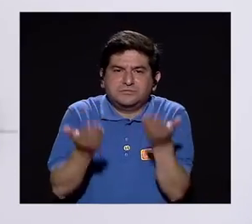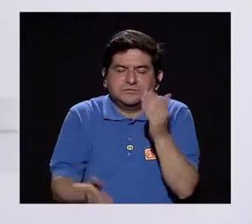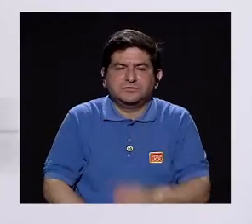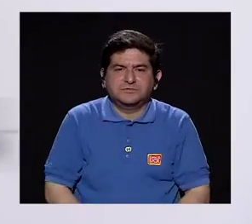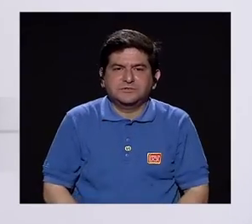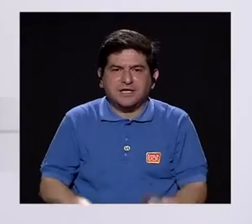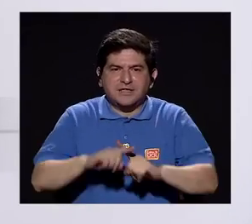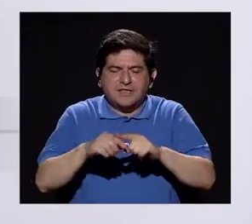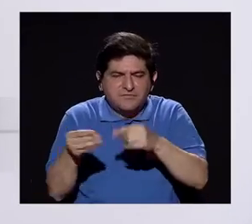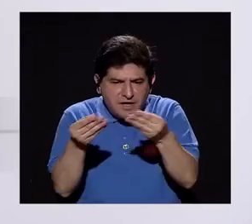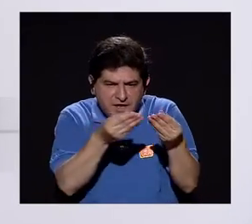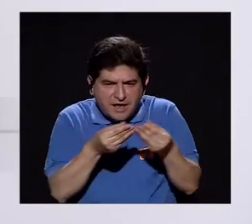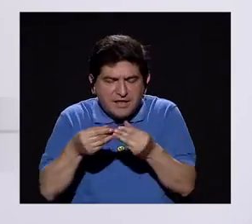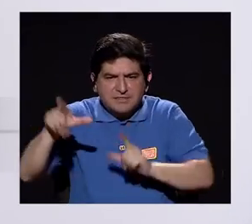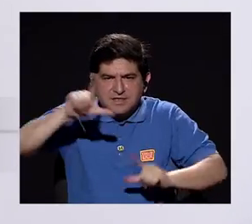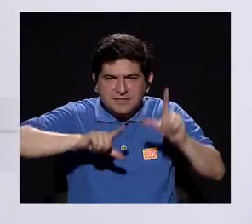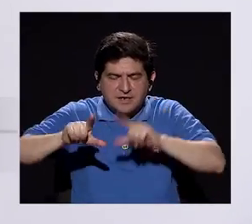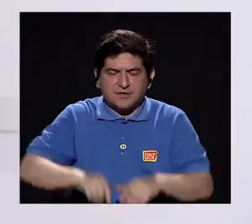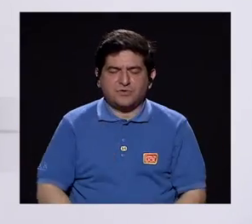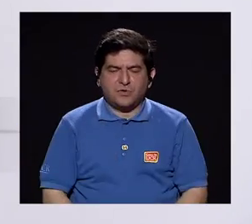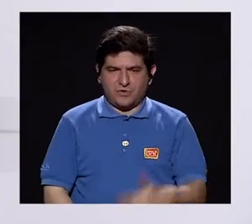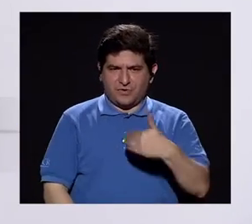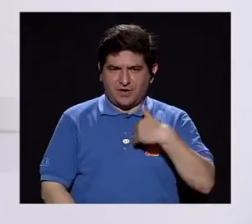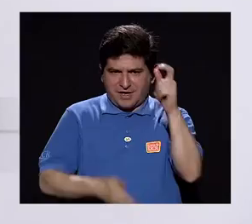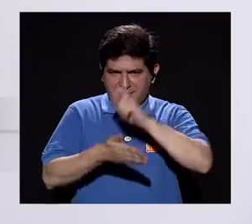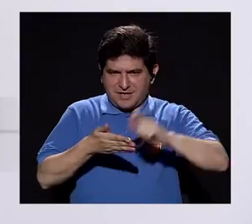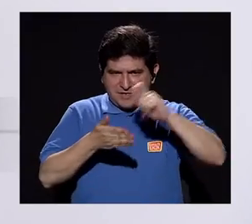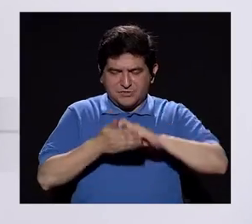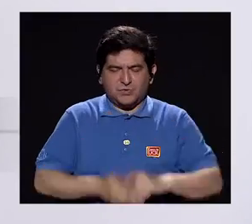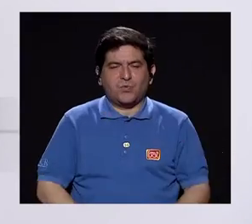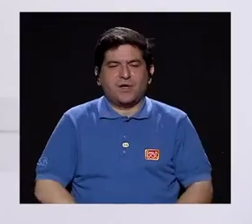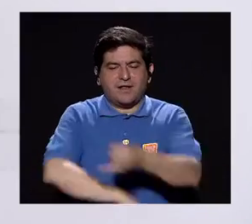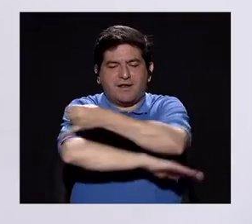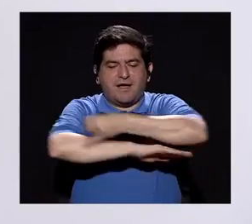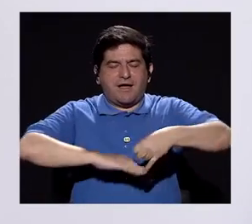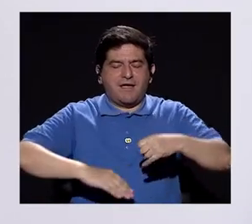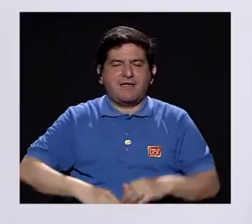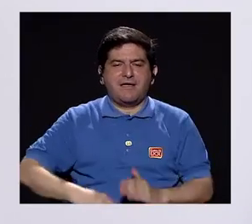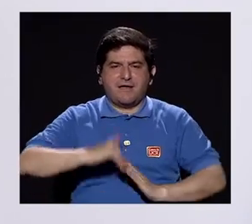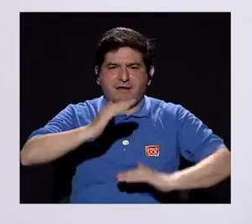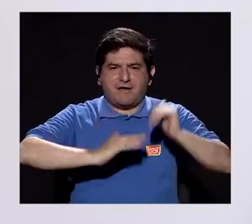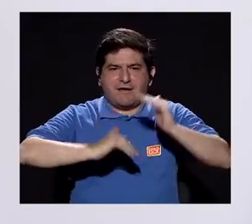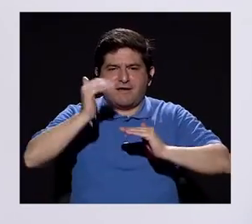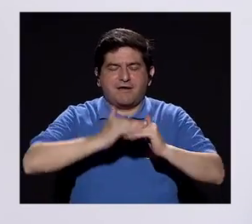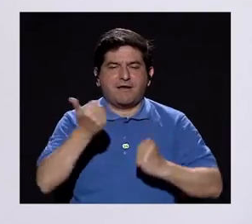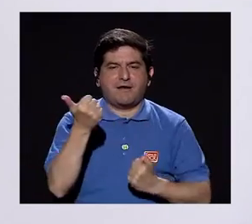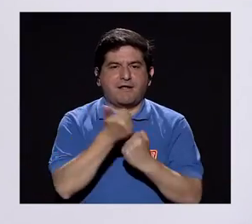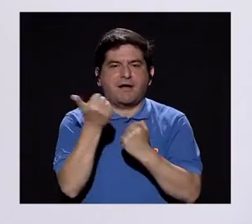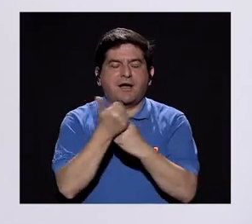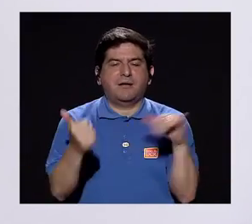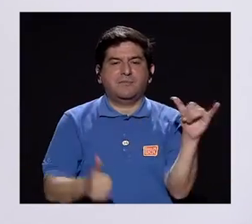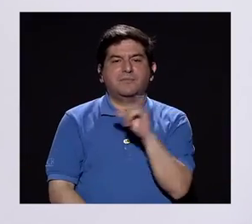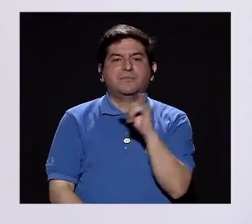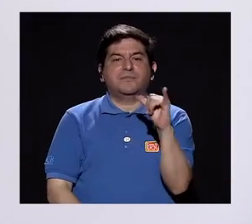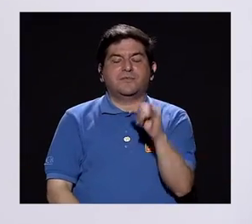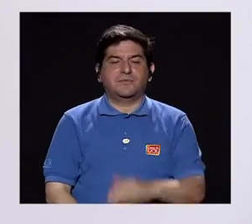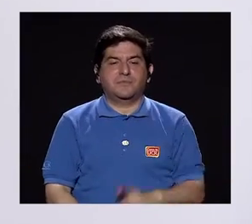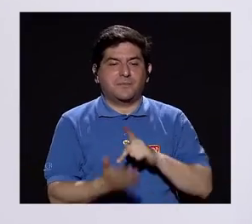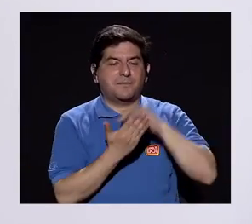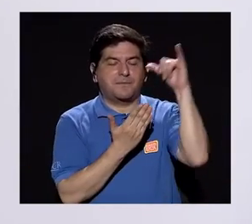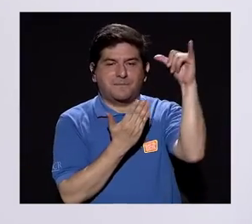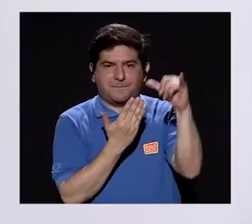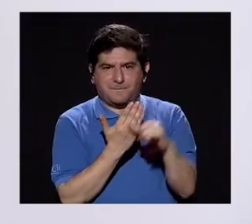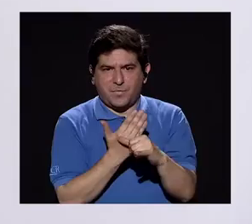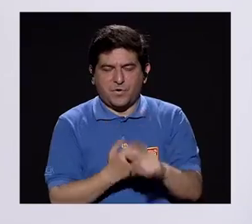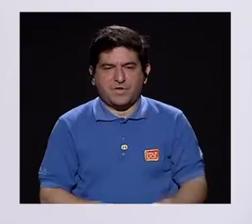reactivos análisis de laboratorio que maneja directamente la escuela de ingeniería civil este y nos apoyamos mucho también con proyectos